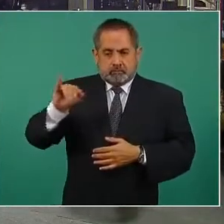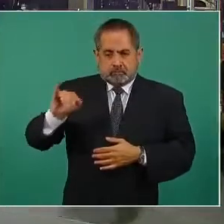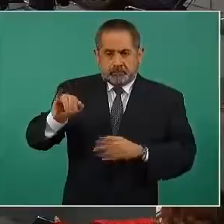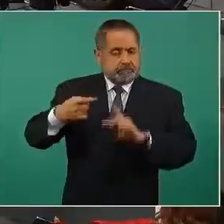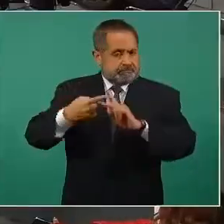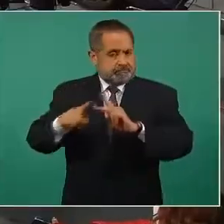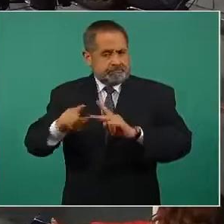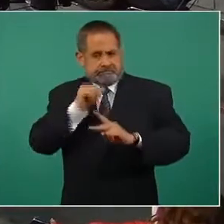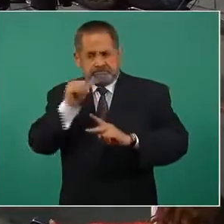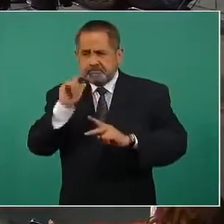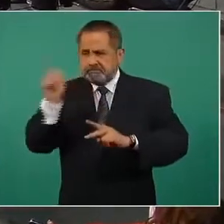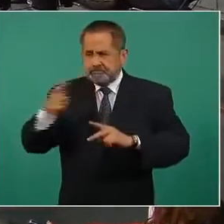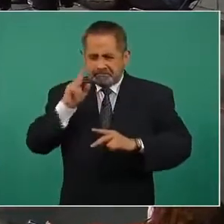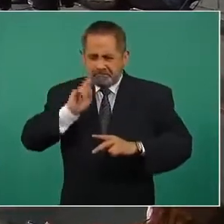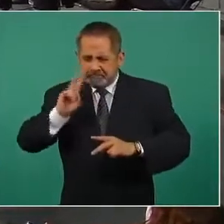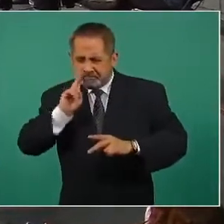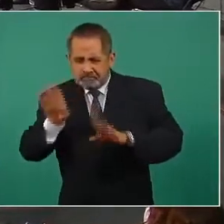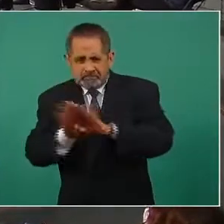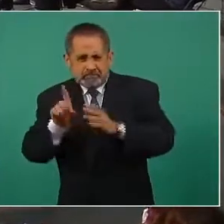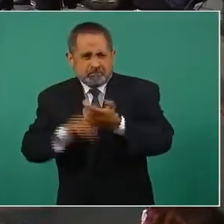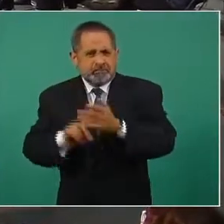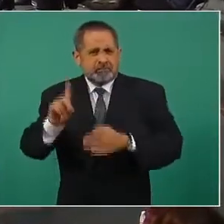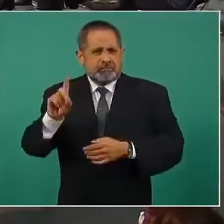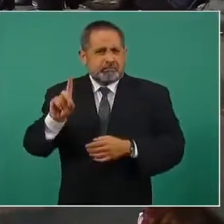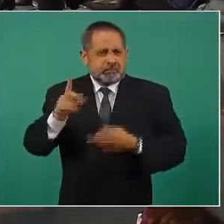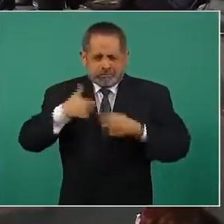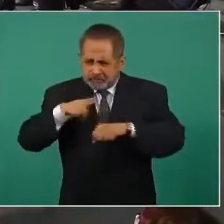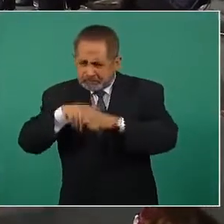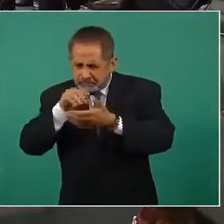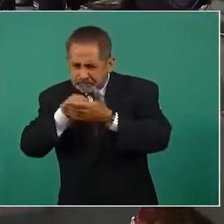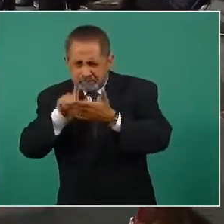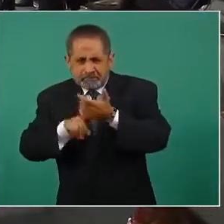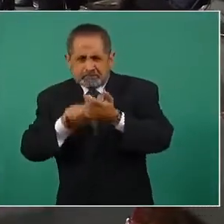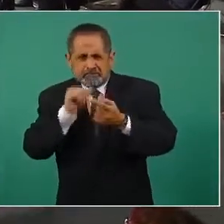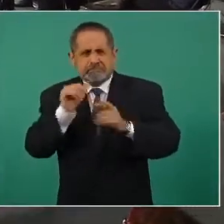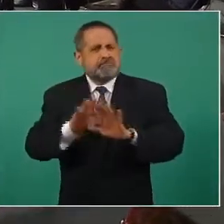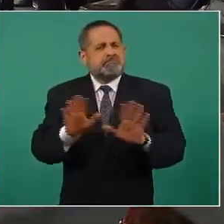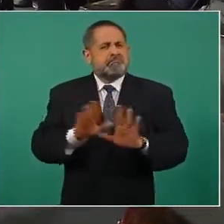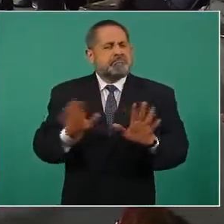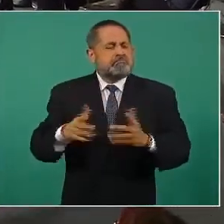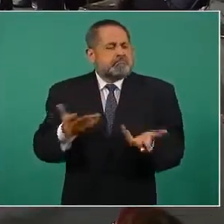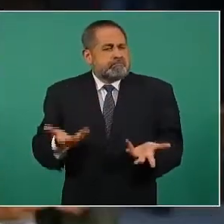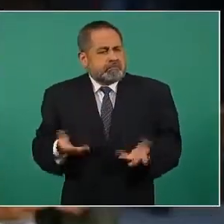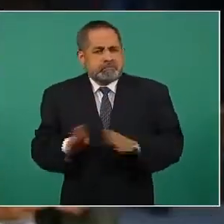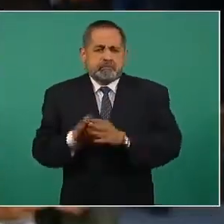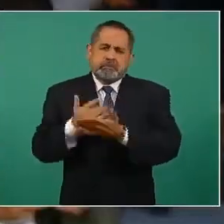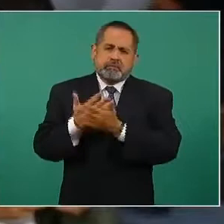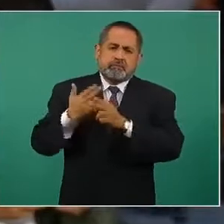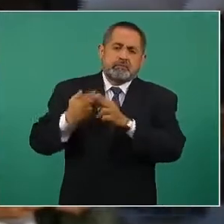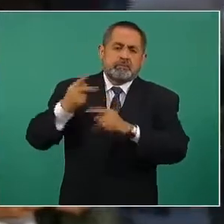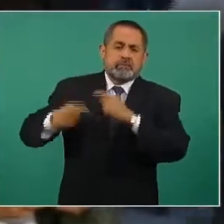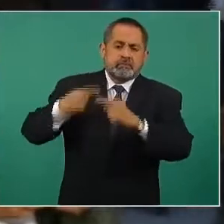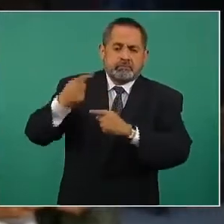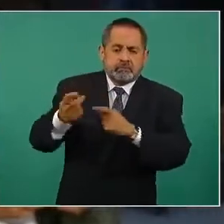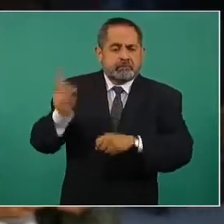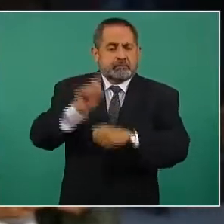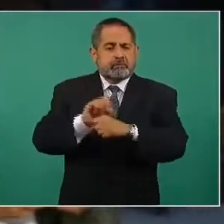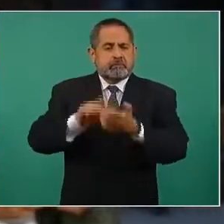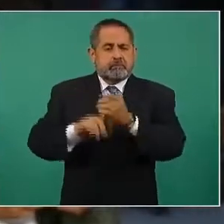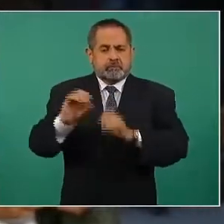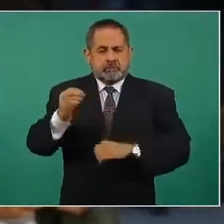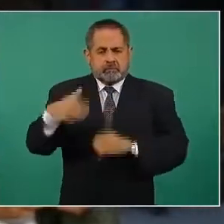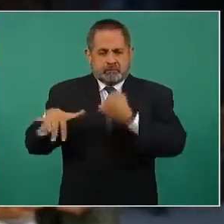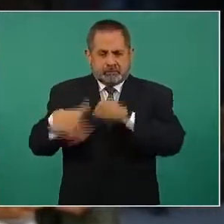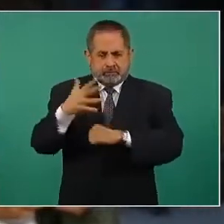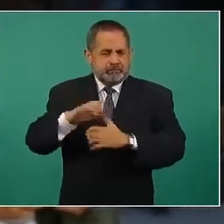ningún procedimiento de verificación de datos personales por personas morales, entonces esperaría que el próximo 15 de octubre pues